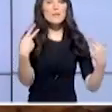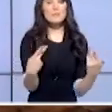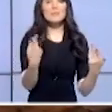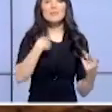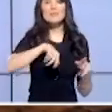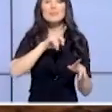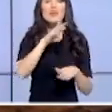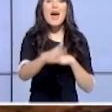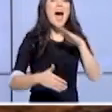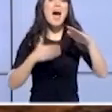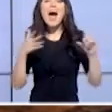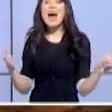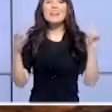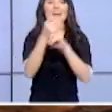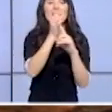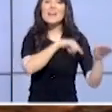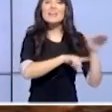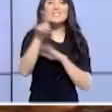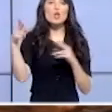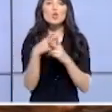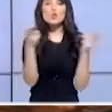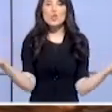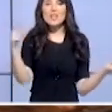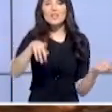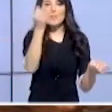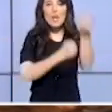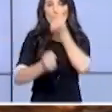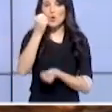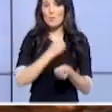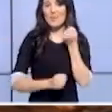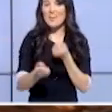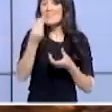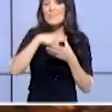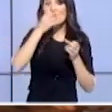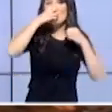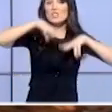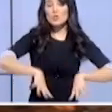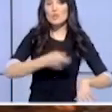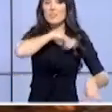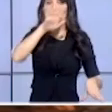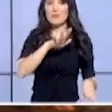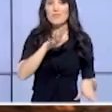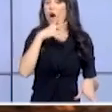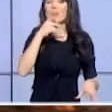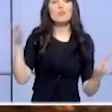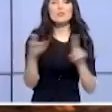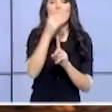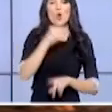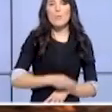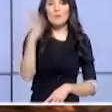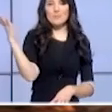permitido alcanzar las más altas cotas de desarrollo social y económico de la historia de nuestro